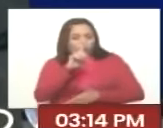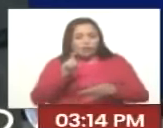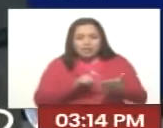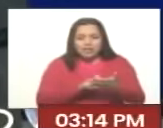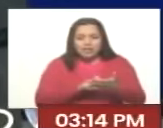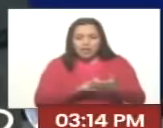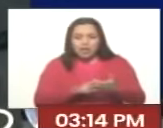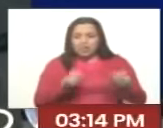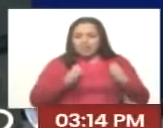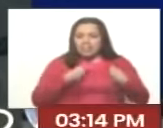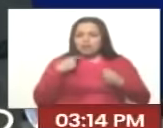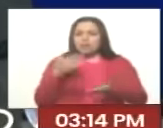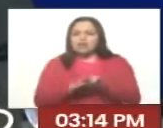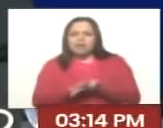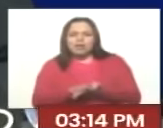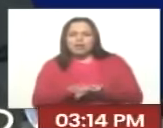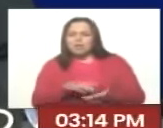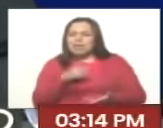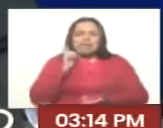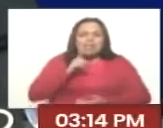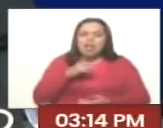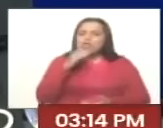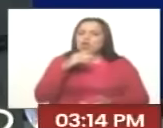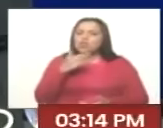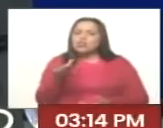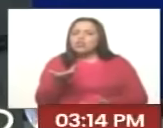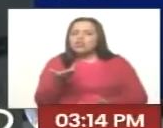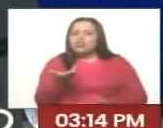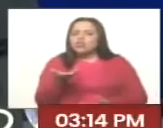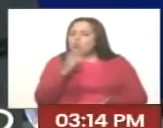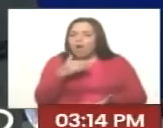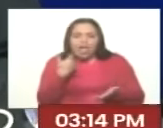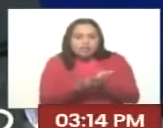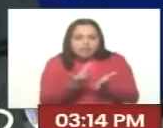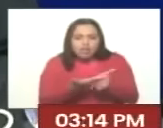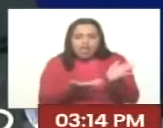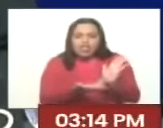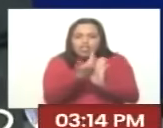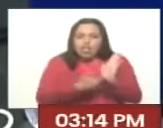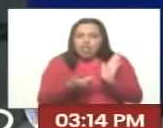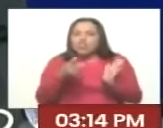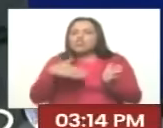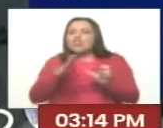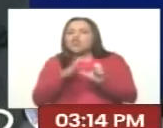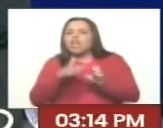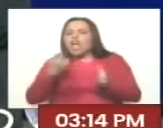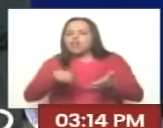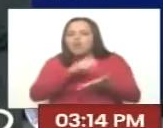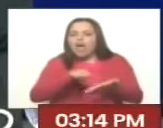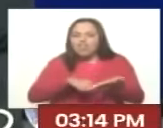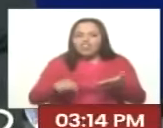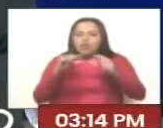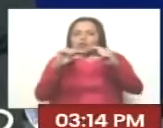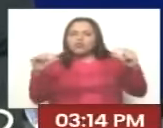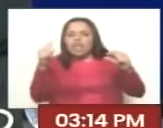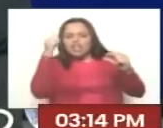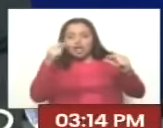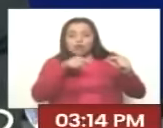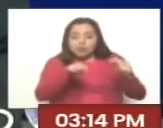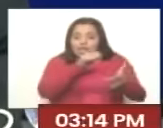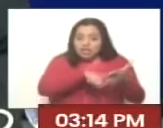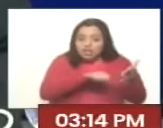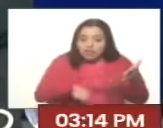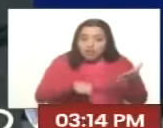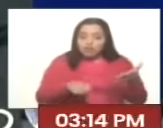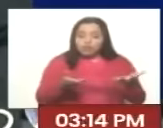y muerte, mentira. ¿Dónde usted tiene esa prueba? ¿Dónde está el cuaderno de la fecha donde usted muestre que usted compuso